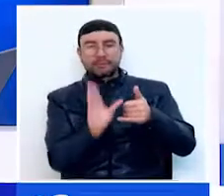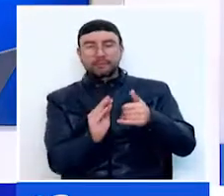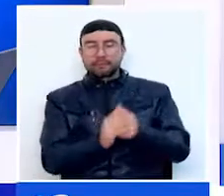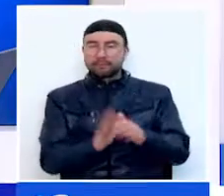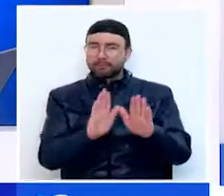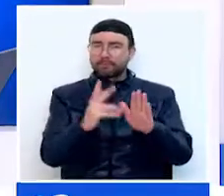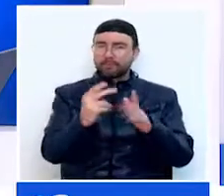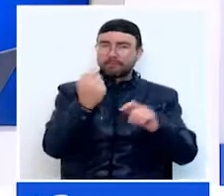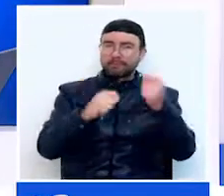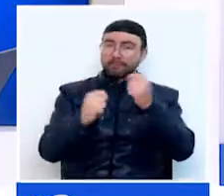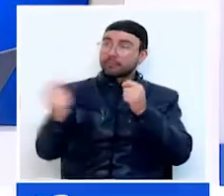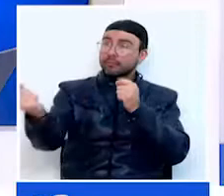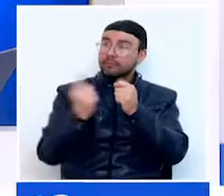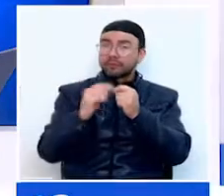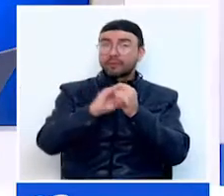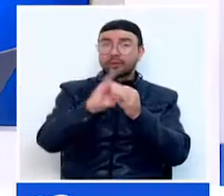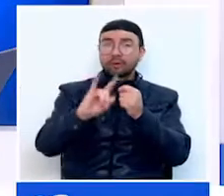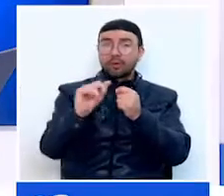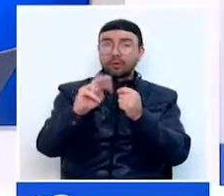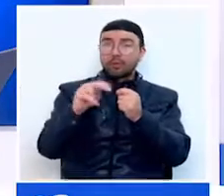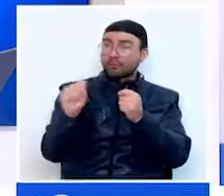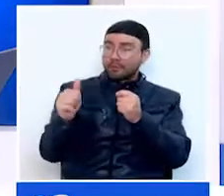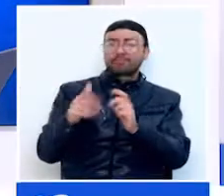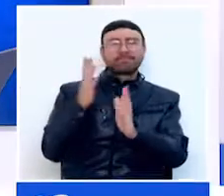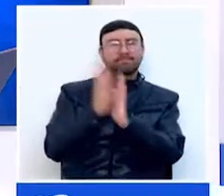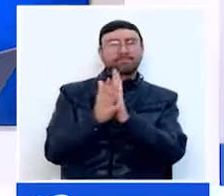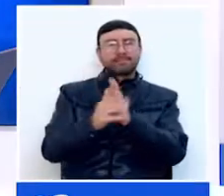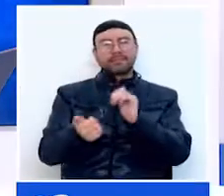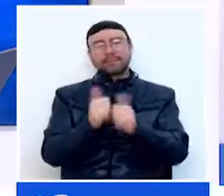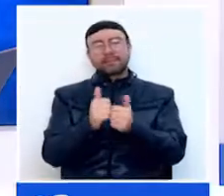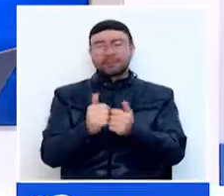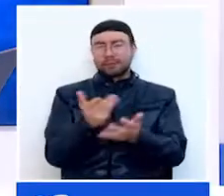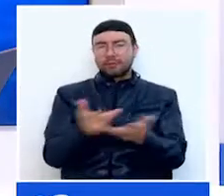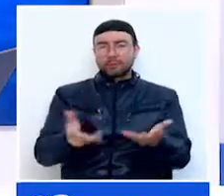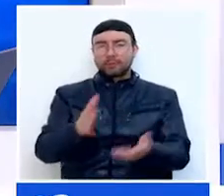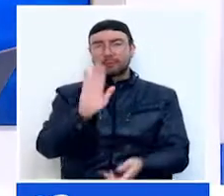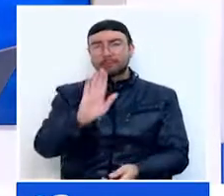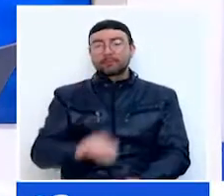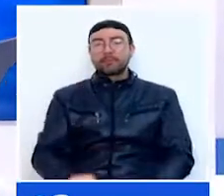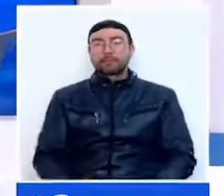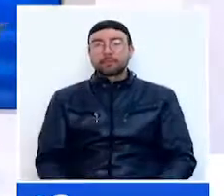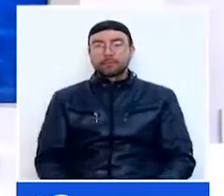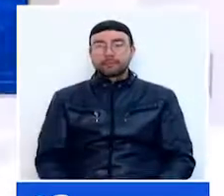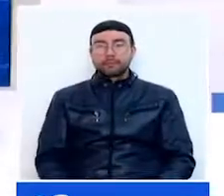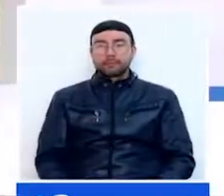pausa. En instantes, don Juan Harvey Gutiérrez nos trae toda la actualidad deportiva en Telecafé Noticias. Ya regresamos.